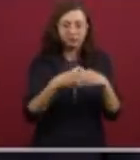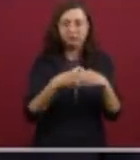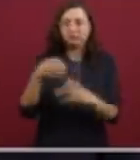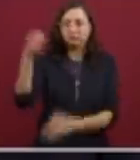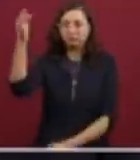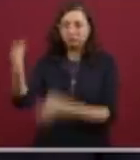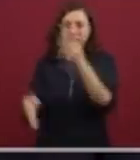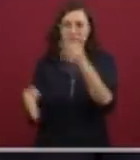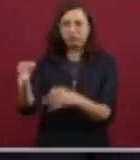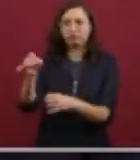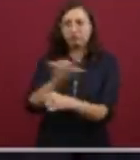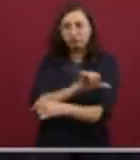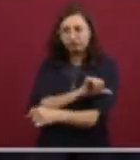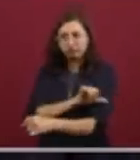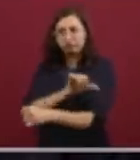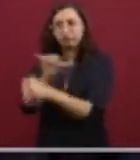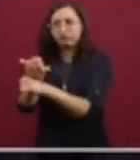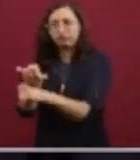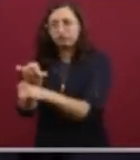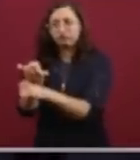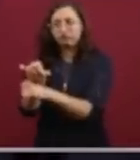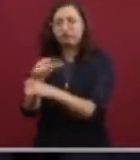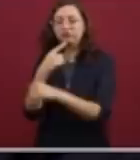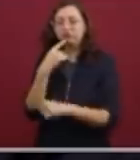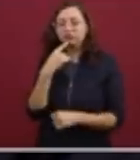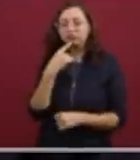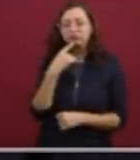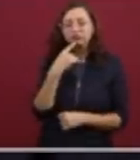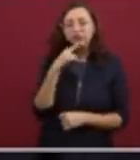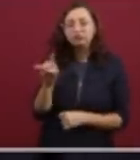Judicial, se elaboró